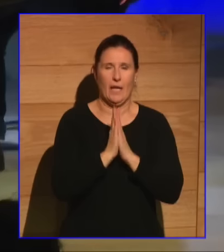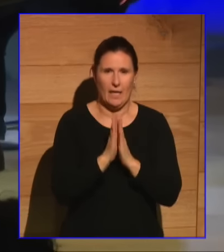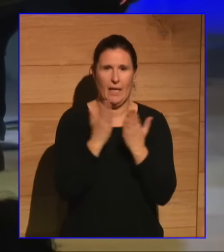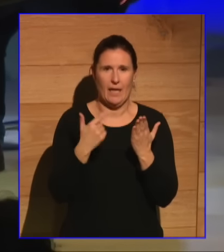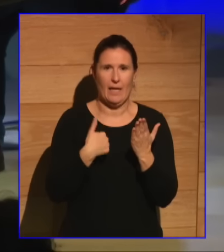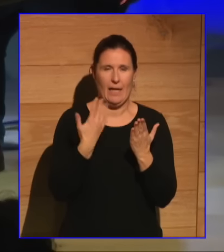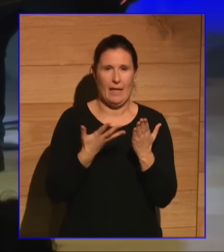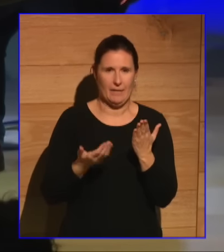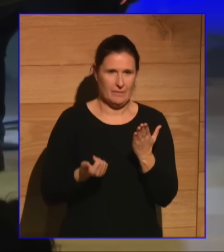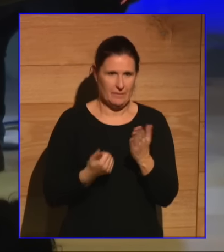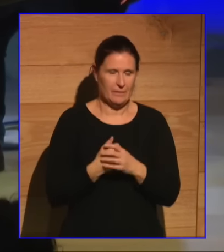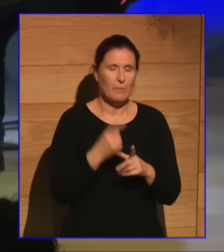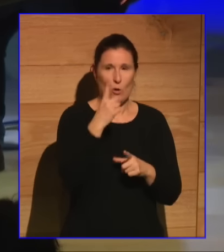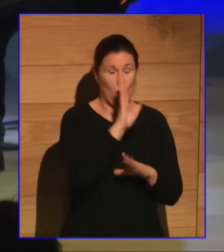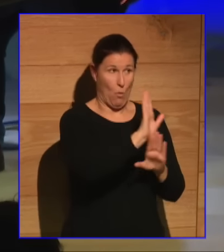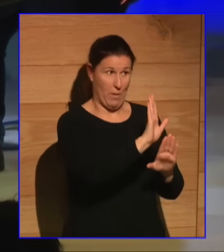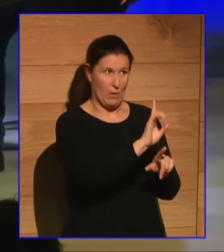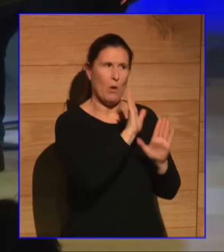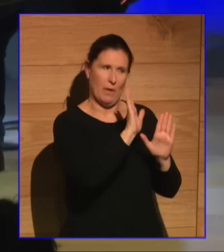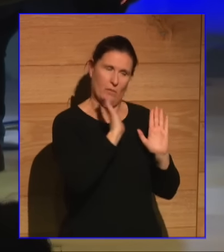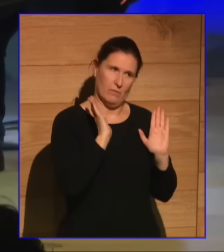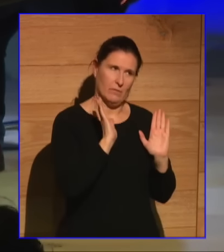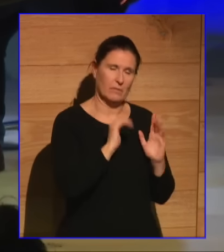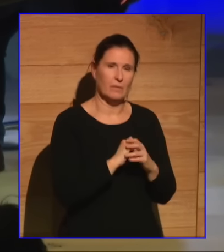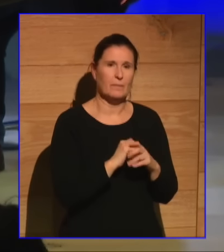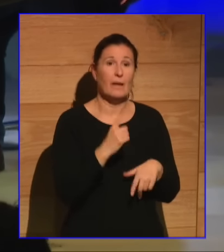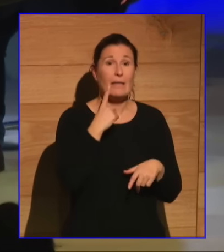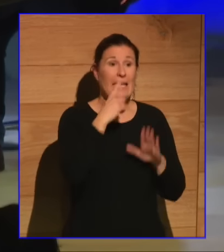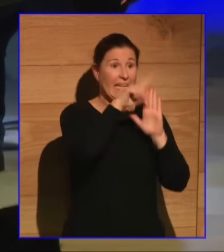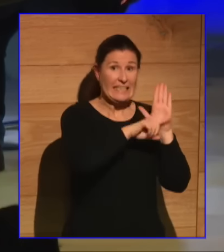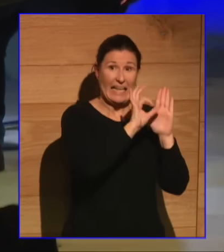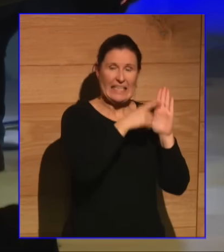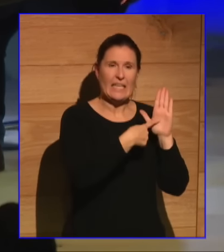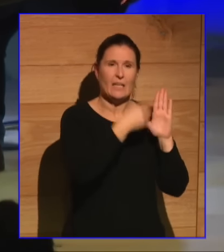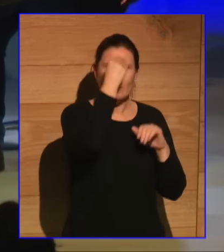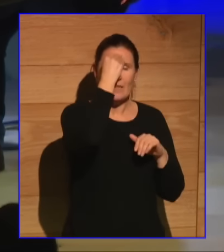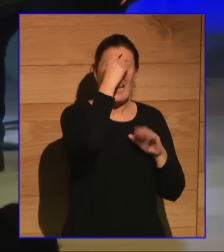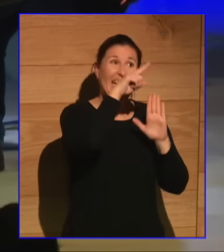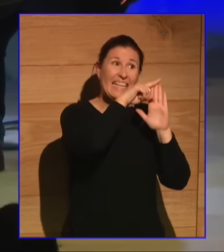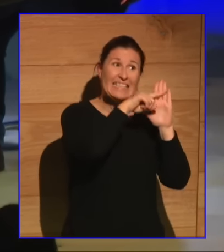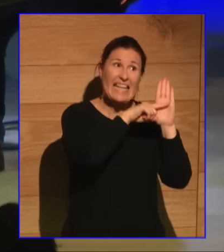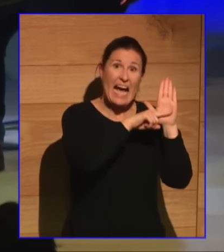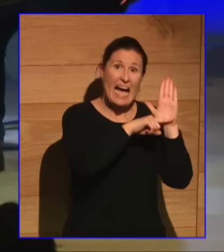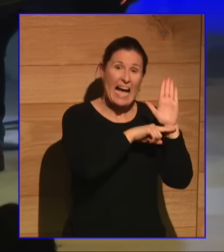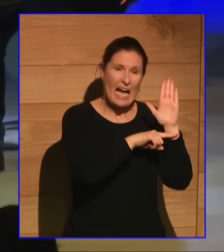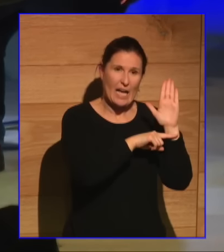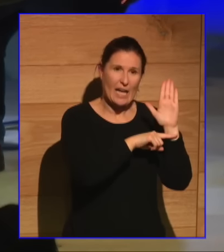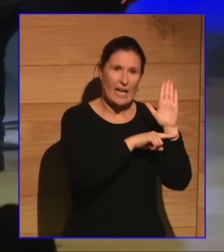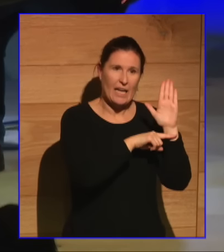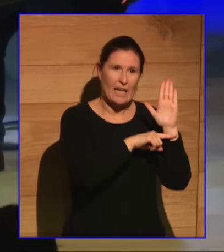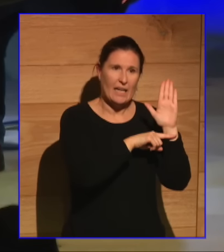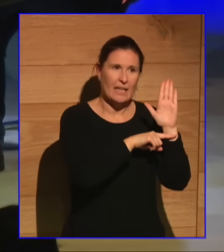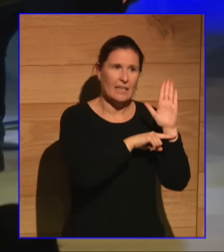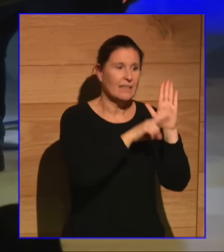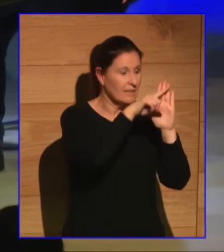Yo tengo un pero así a priori, ¿vale? Un pero fuerte. ¿No parece que la lista de Schindler, la lista, lo que es la lista, aparece muy tarde